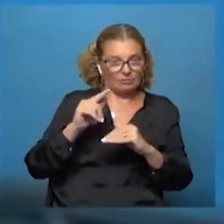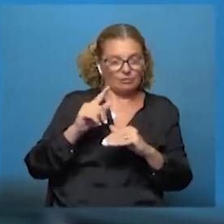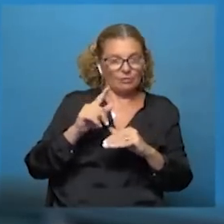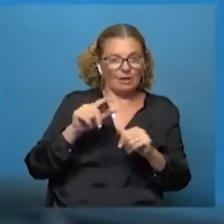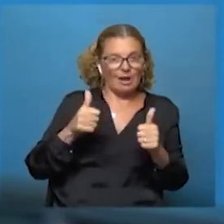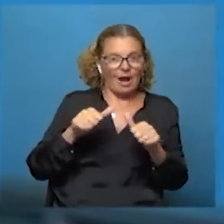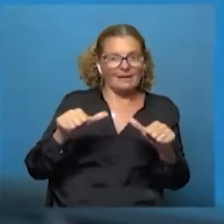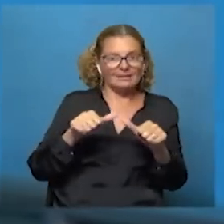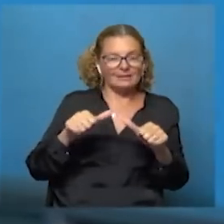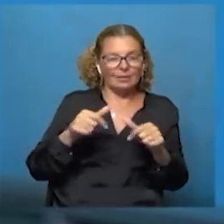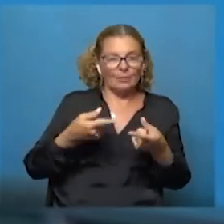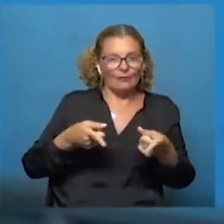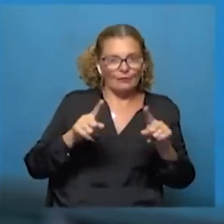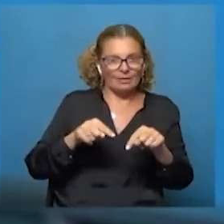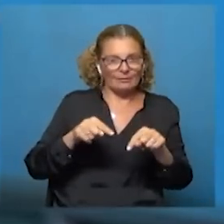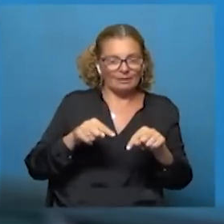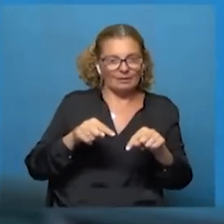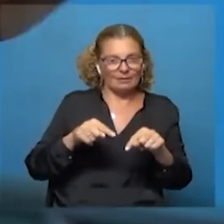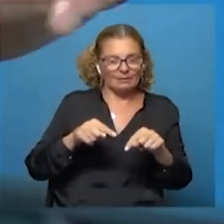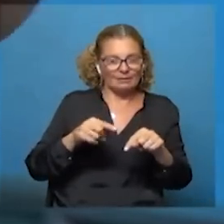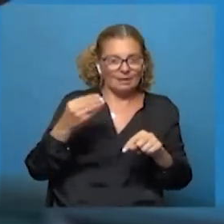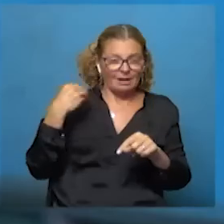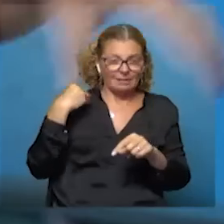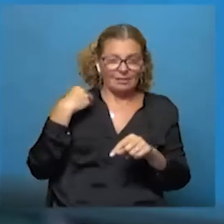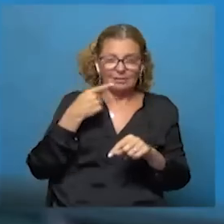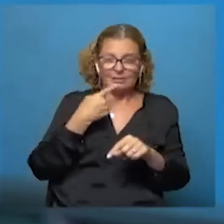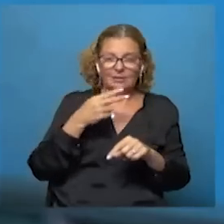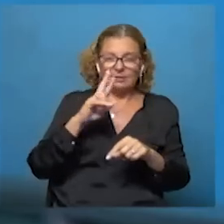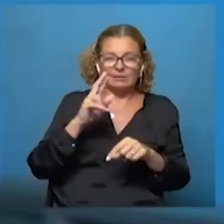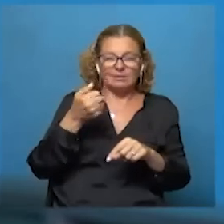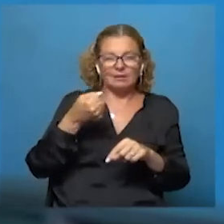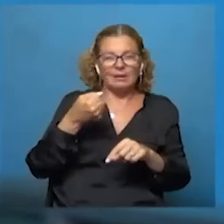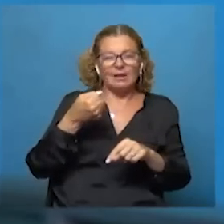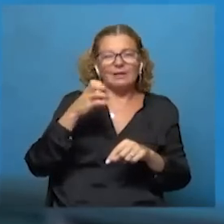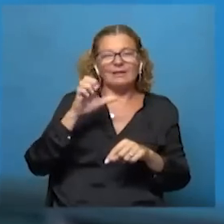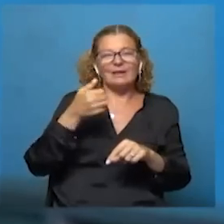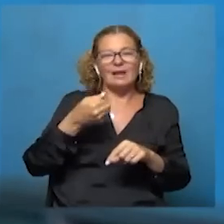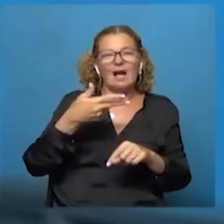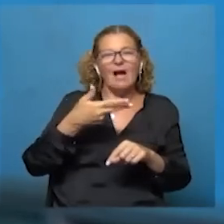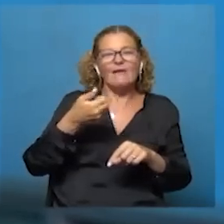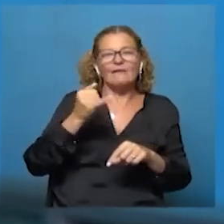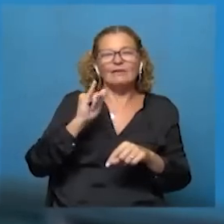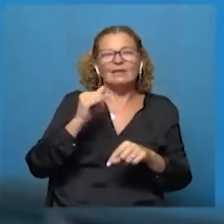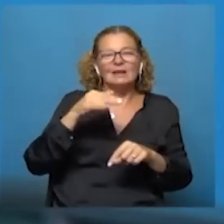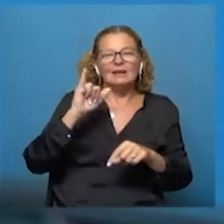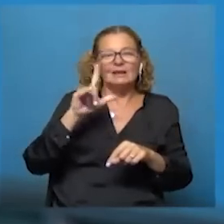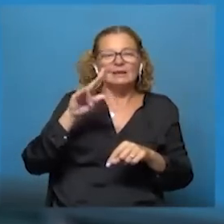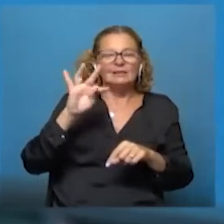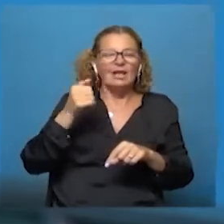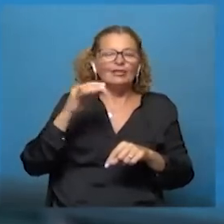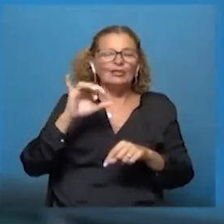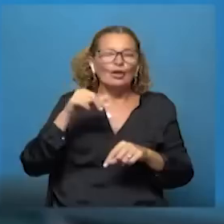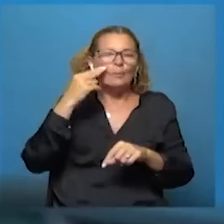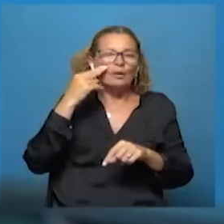vos no tenés una rehabilitación adecuada que estoy cansado escucharlo de Su rehabilitación el proceso El Progreso esto